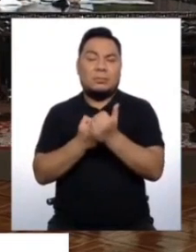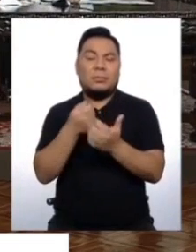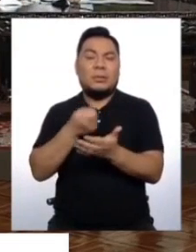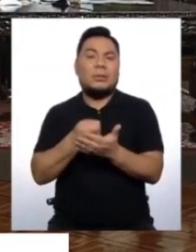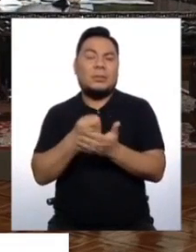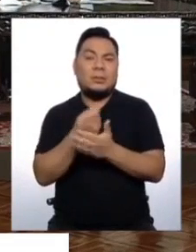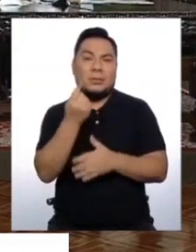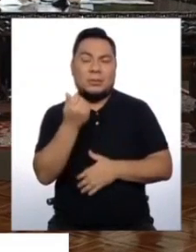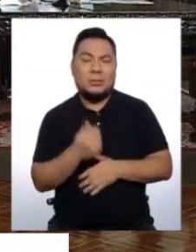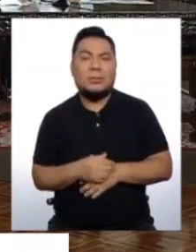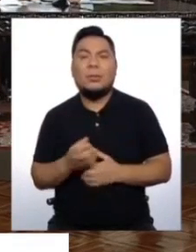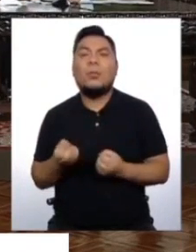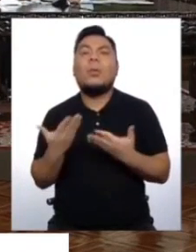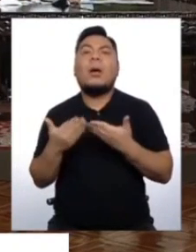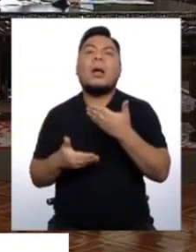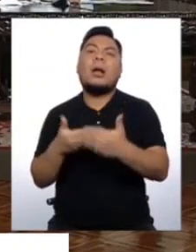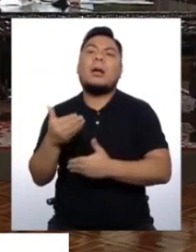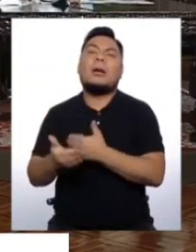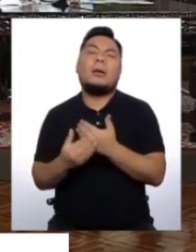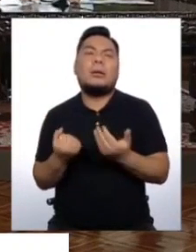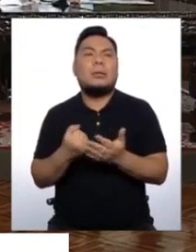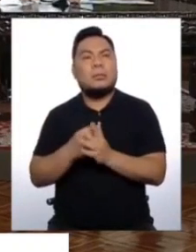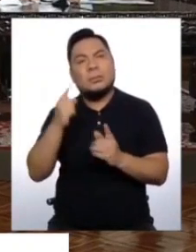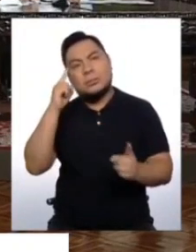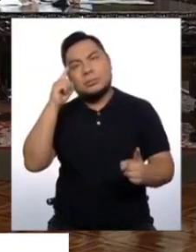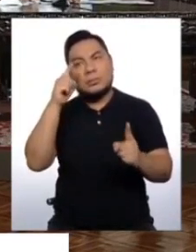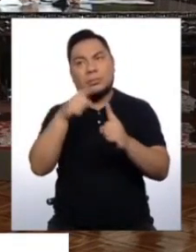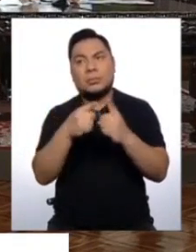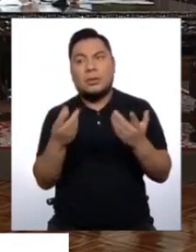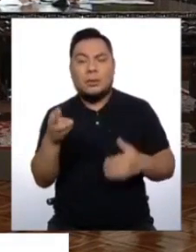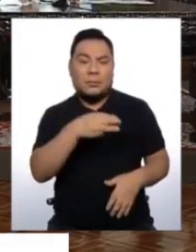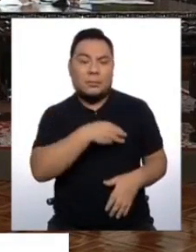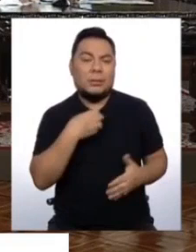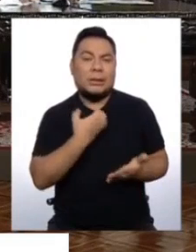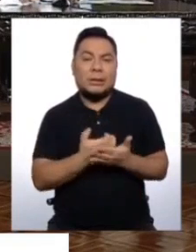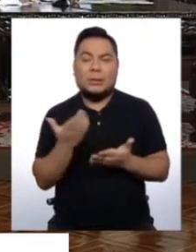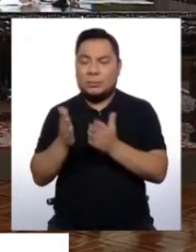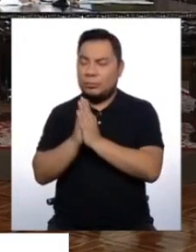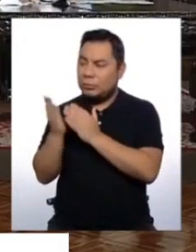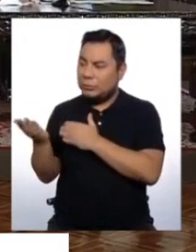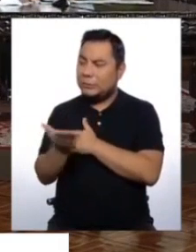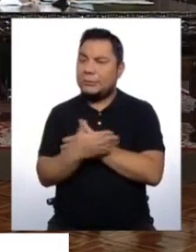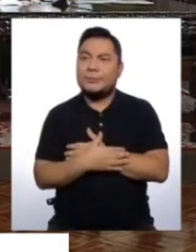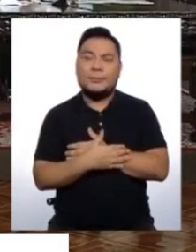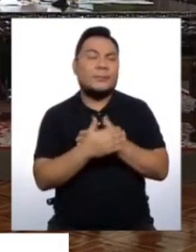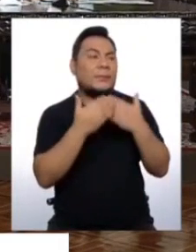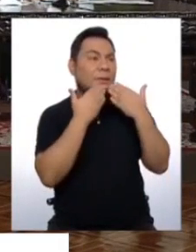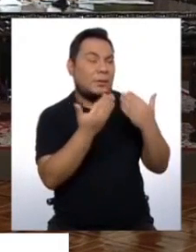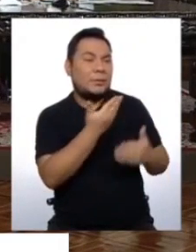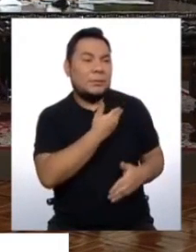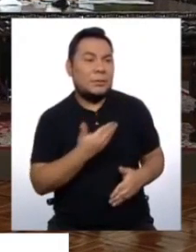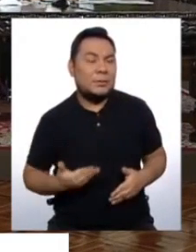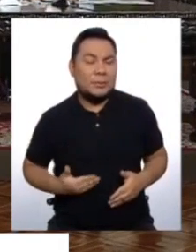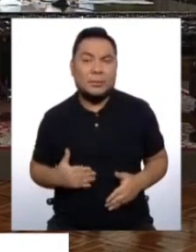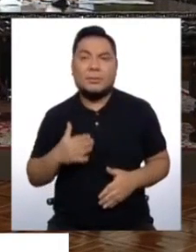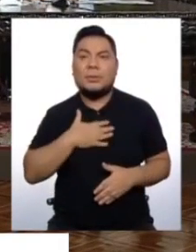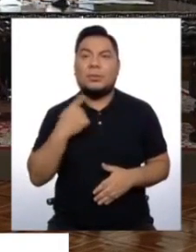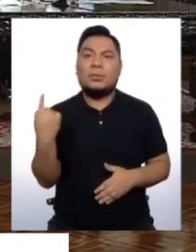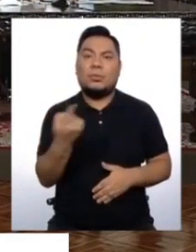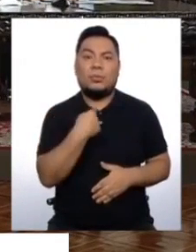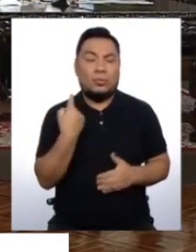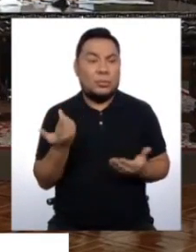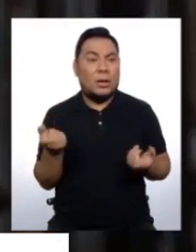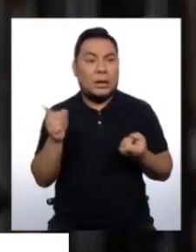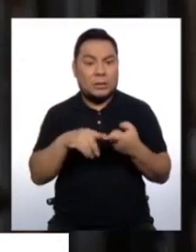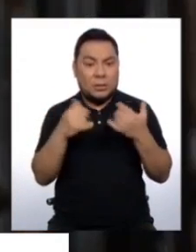económico, ¿cuál es el avance y las metas para cumplirlo? Ministra de Economía, por favor. Gracias, presidente. Nosotros al día de hoy ya se